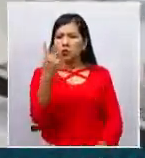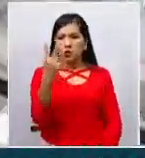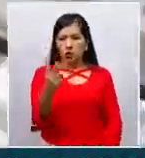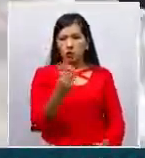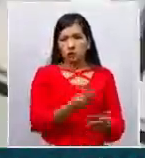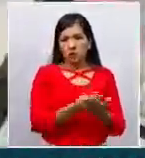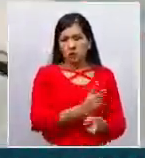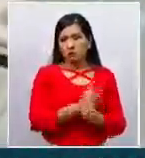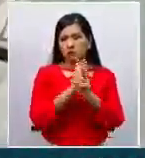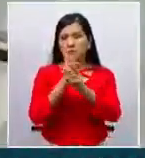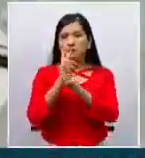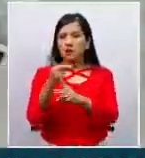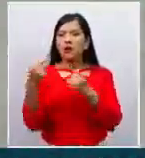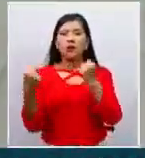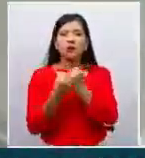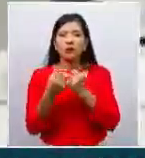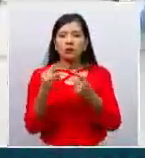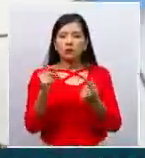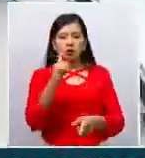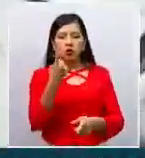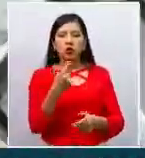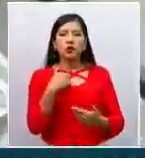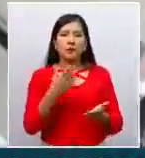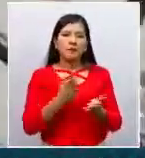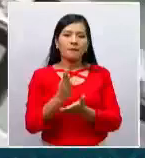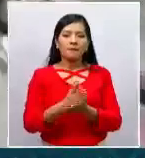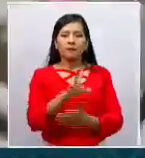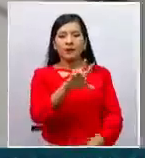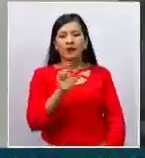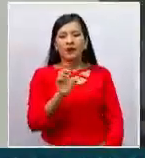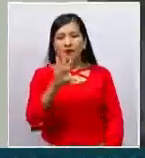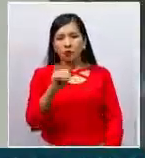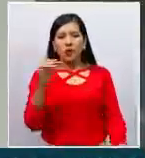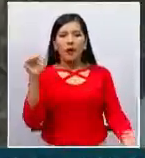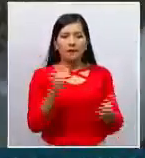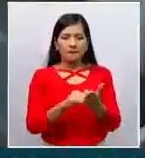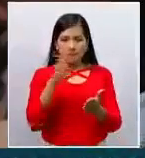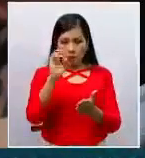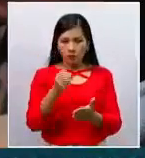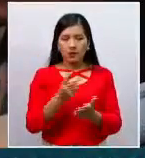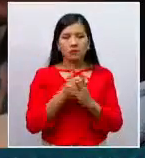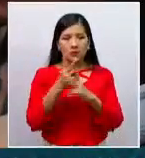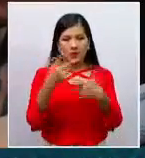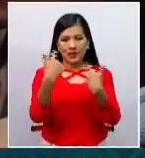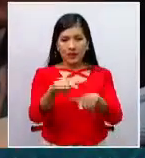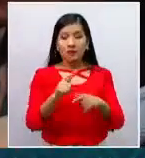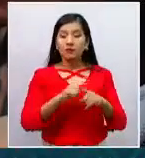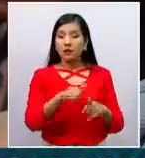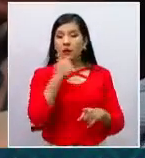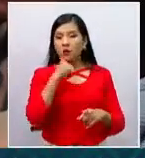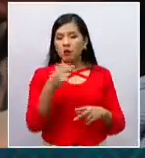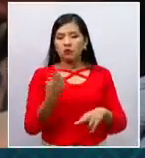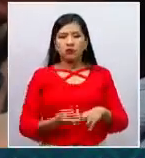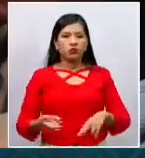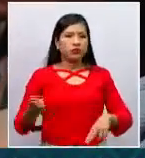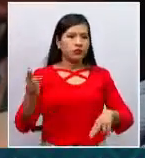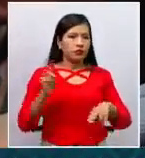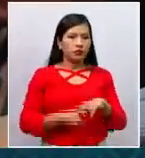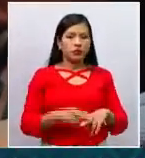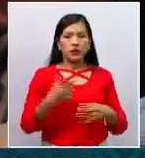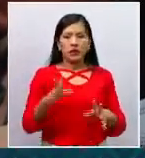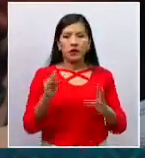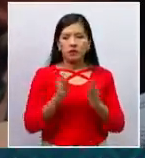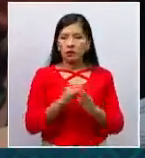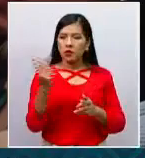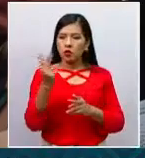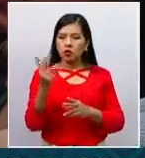no había respaldo y el límite aprobado era solo a 350 mil bolivianos, pero ella ha entregado dinero entre los dos,